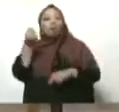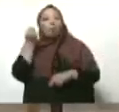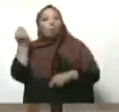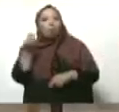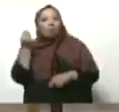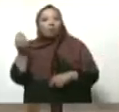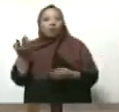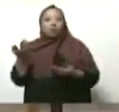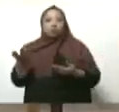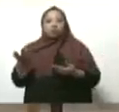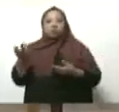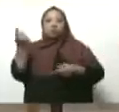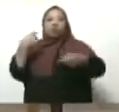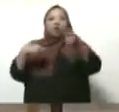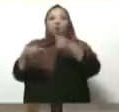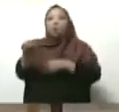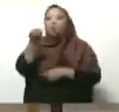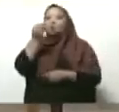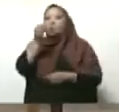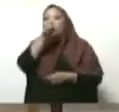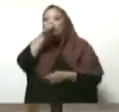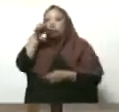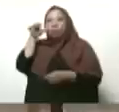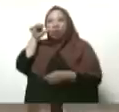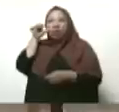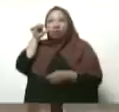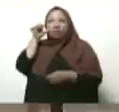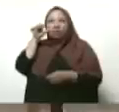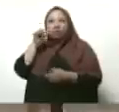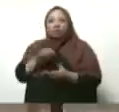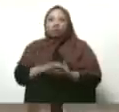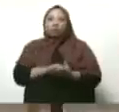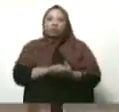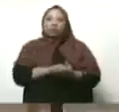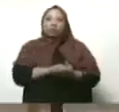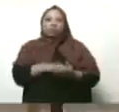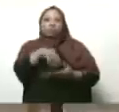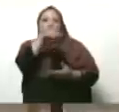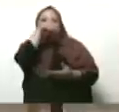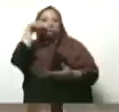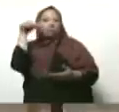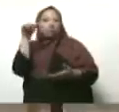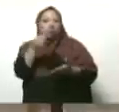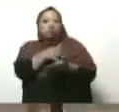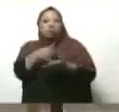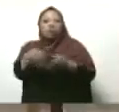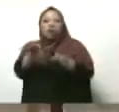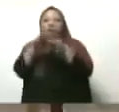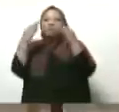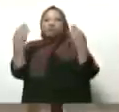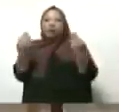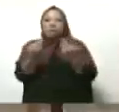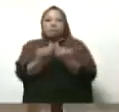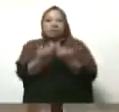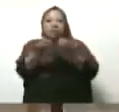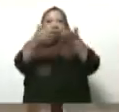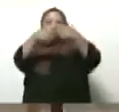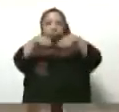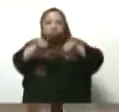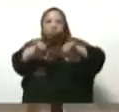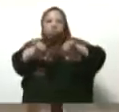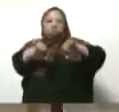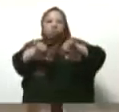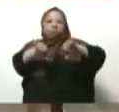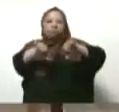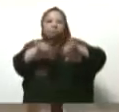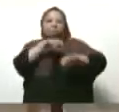juventud que hemos denominado la droga destruye tu familia una